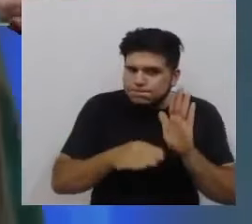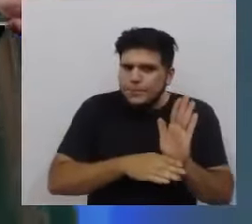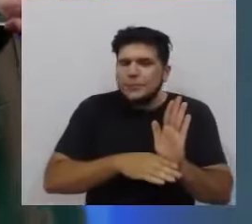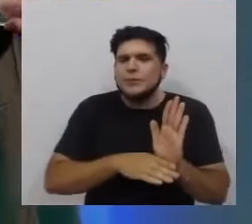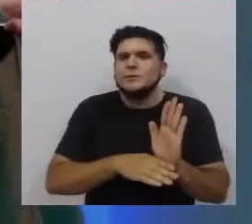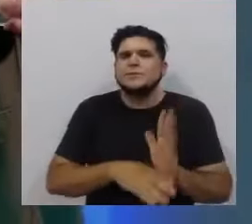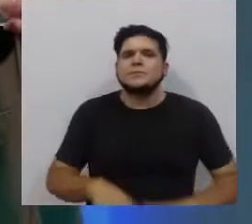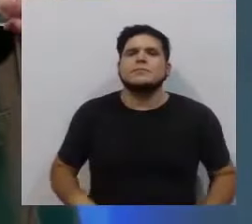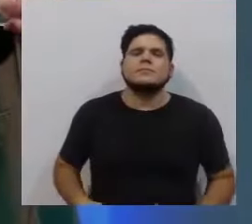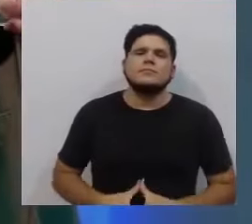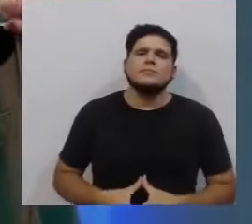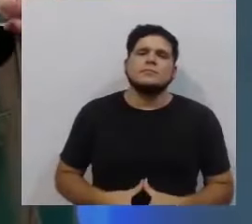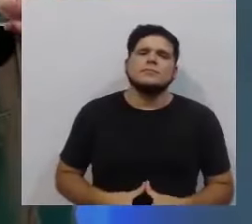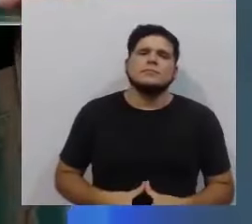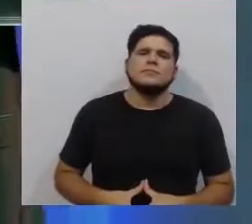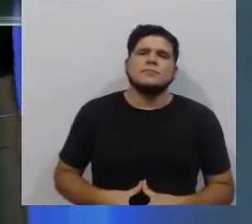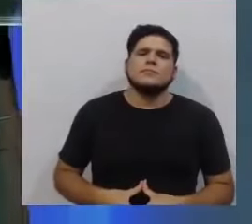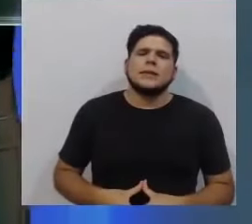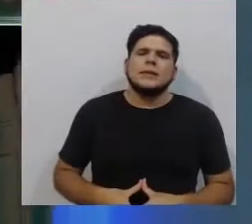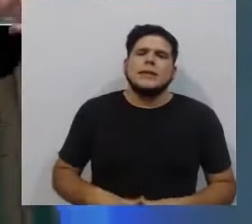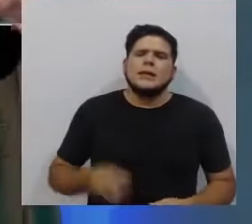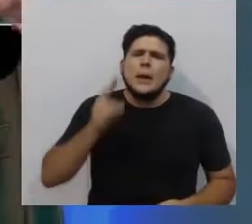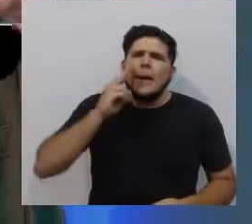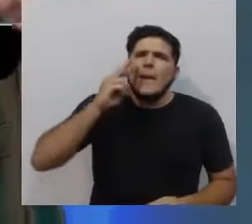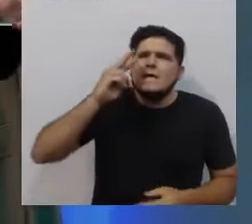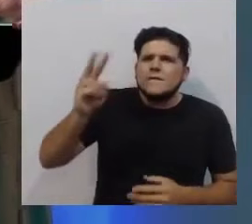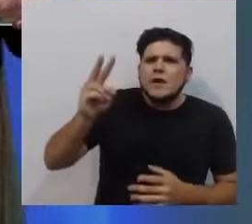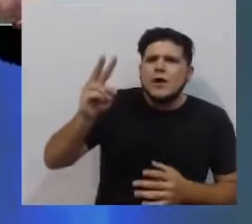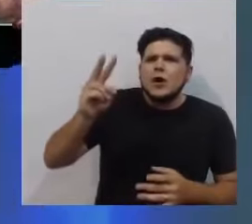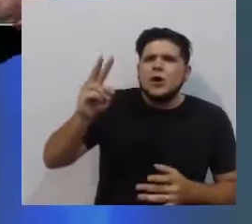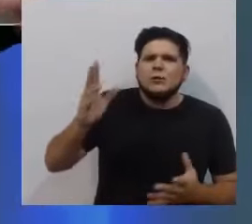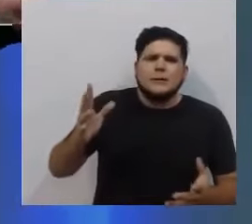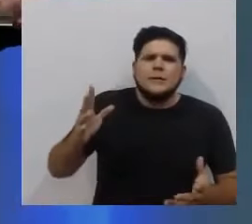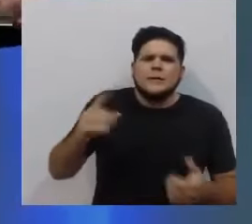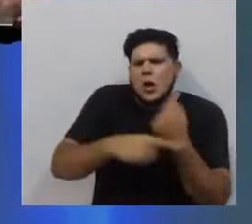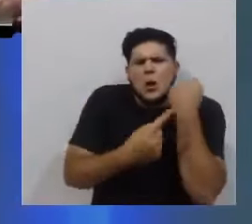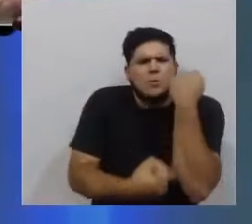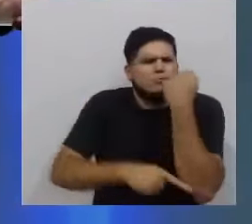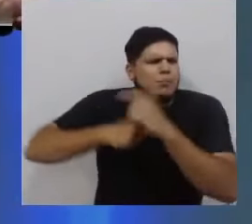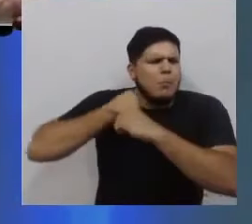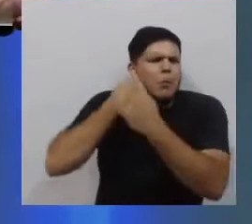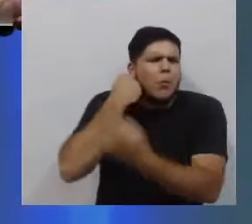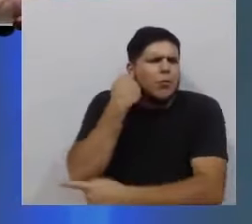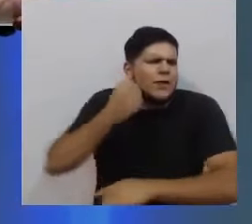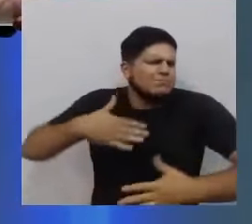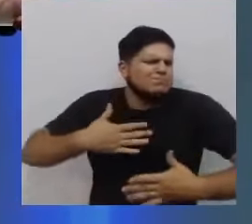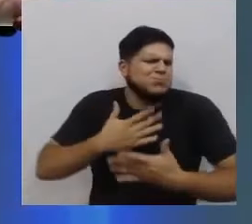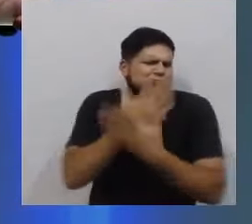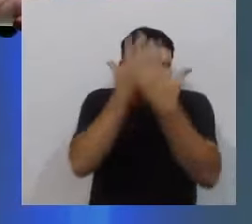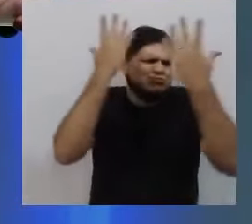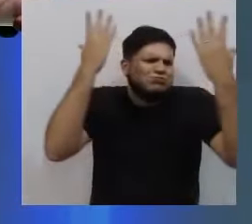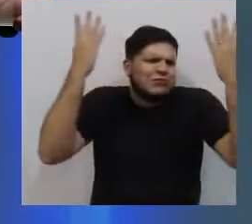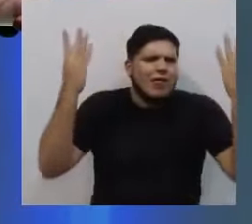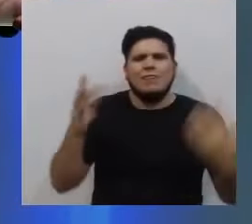usted sabe eso usted tiene la visión de jeremías con tu brazo extendido de esta